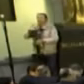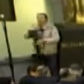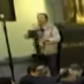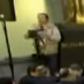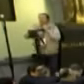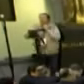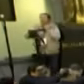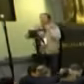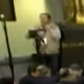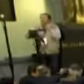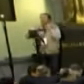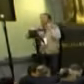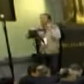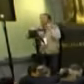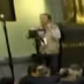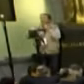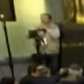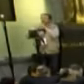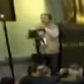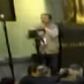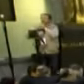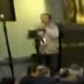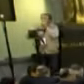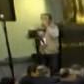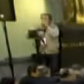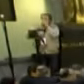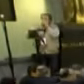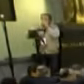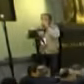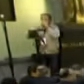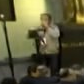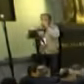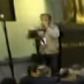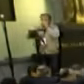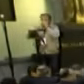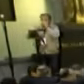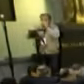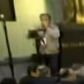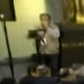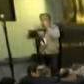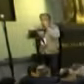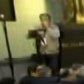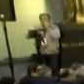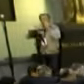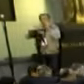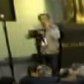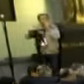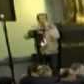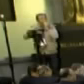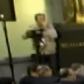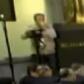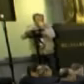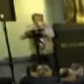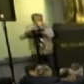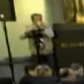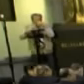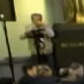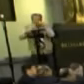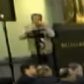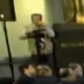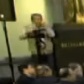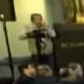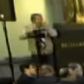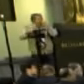y quiero también saludar la presencia del embajador Otto Granados Roldán, embajador